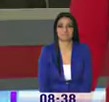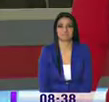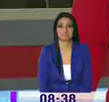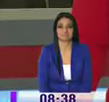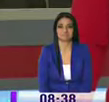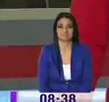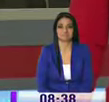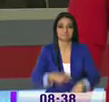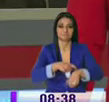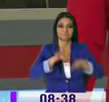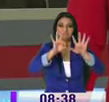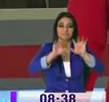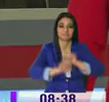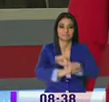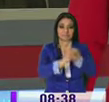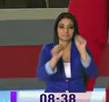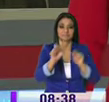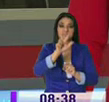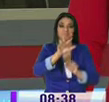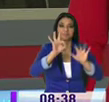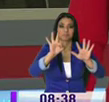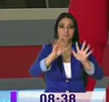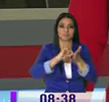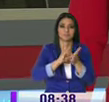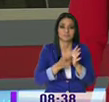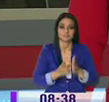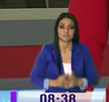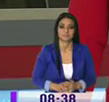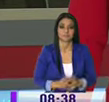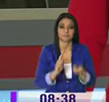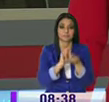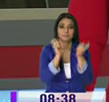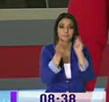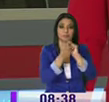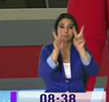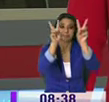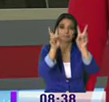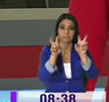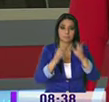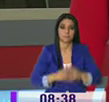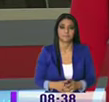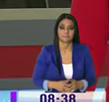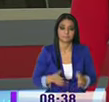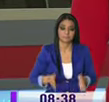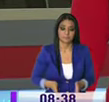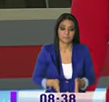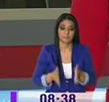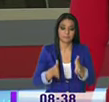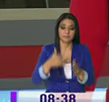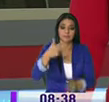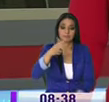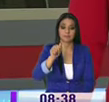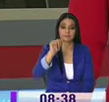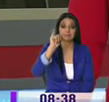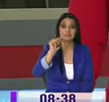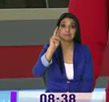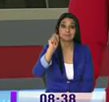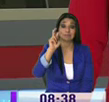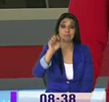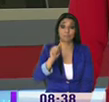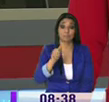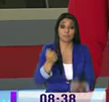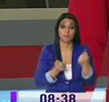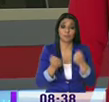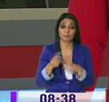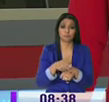son las 8 de la mañana con 38 minutos y ahora cambiamos de ámbito informativo en la vía symbol torneado balsapamba un accidente de